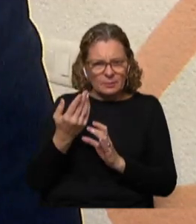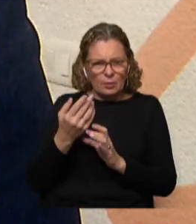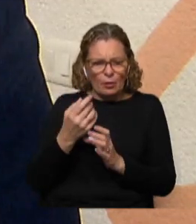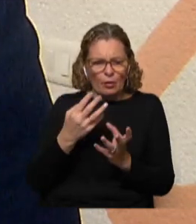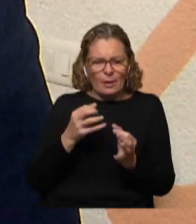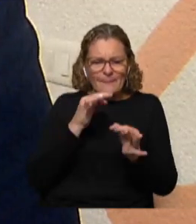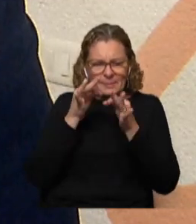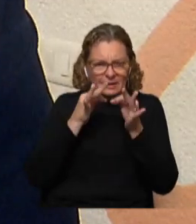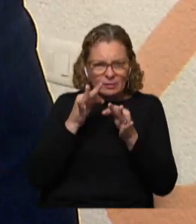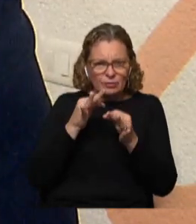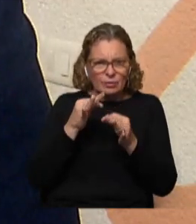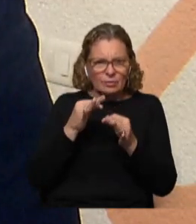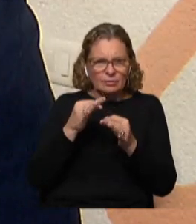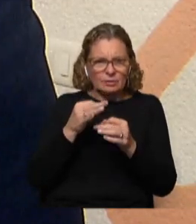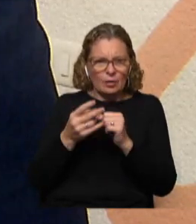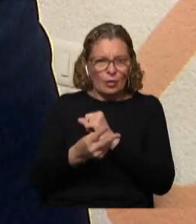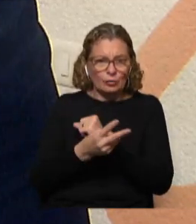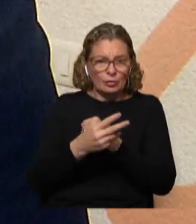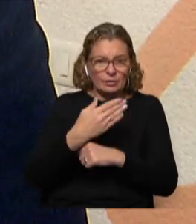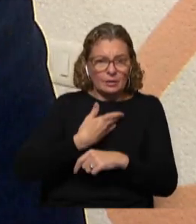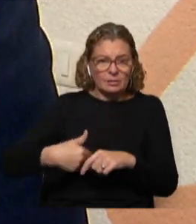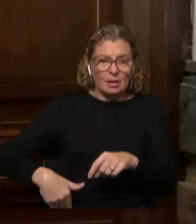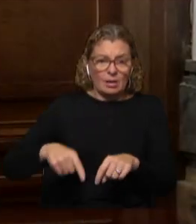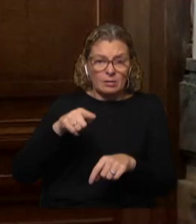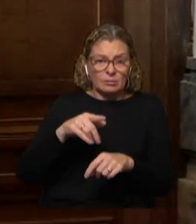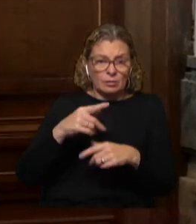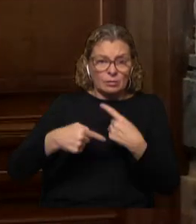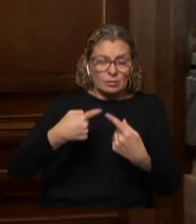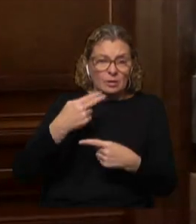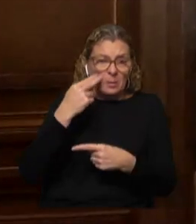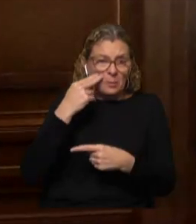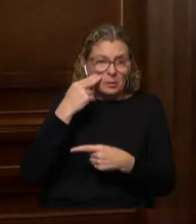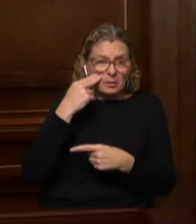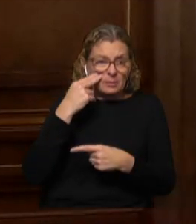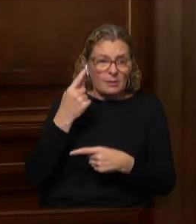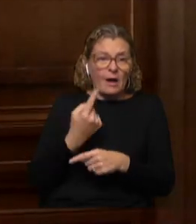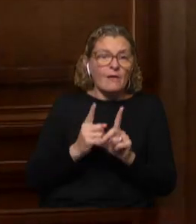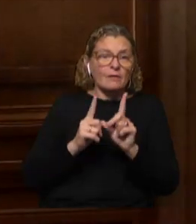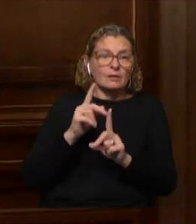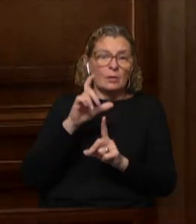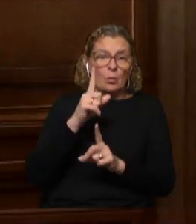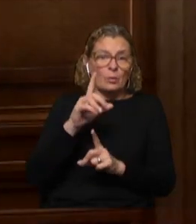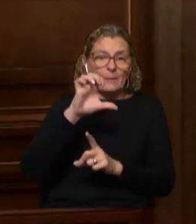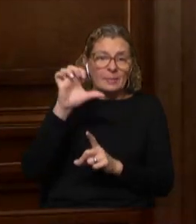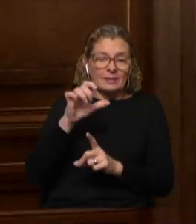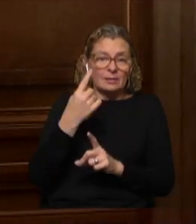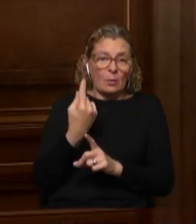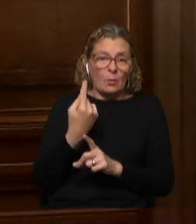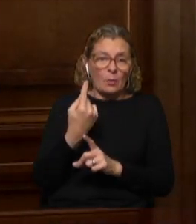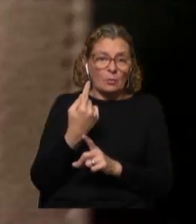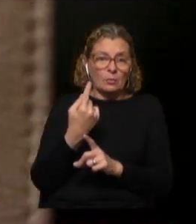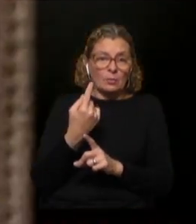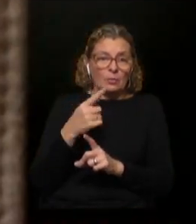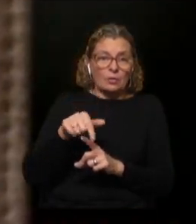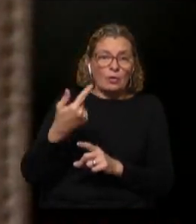fundadas y con control por parte del Estado. Eso sigue siendo delito. Y a veces un empresario o una empresa multinacional